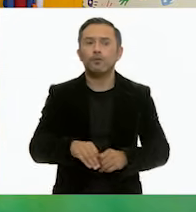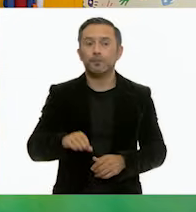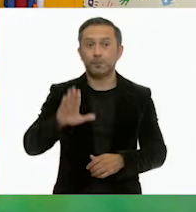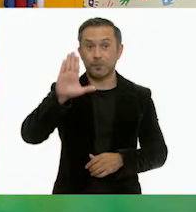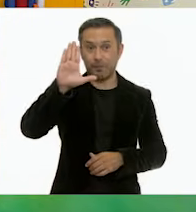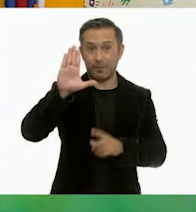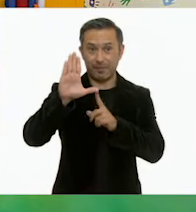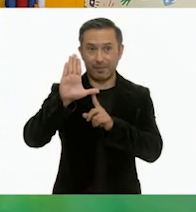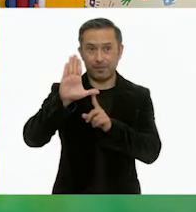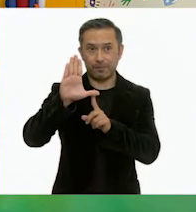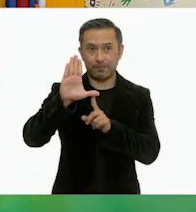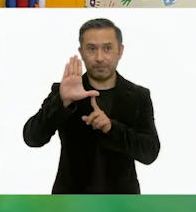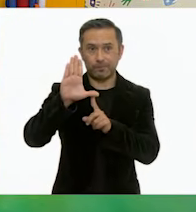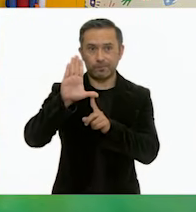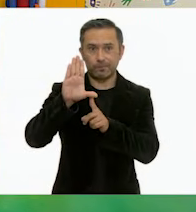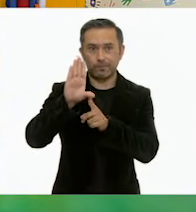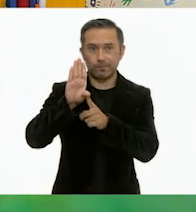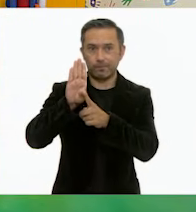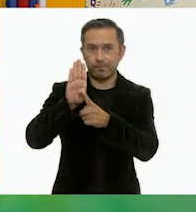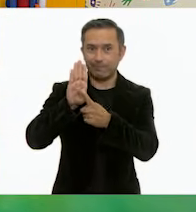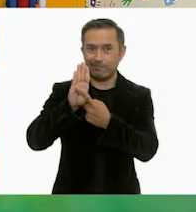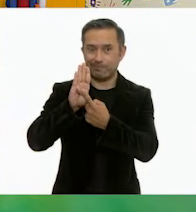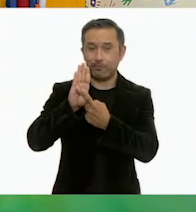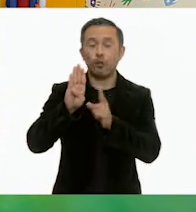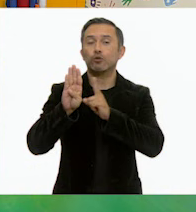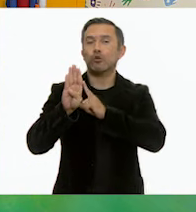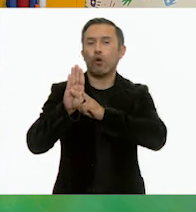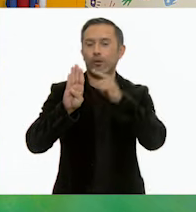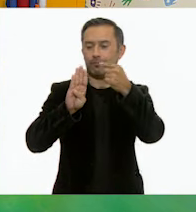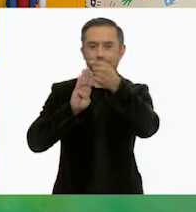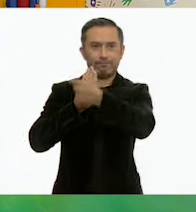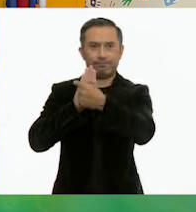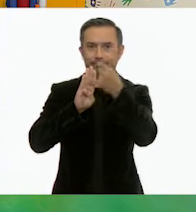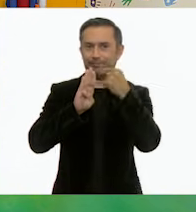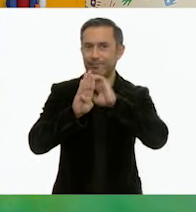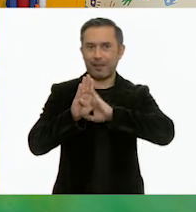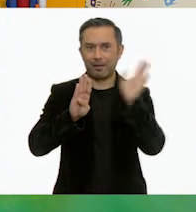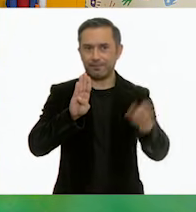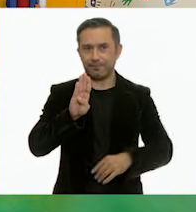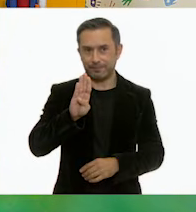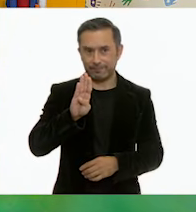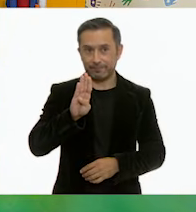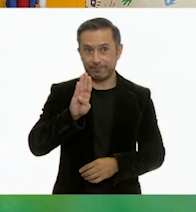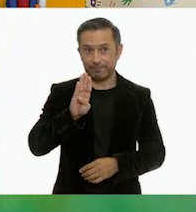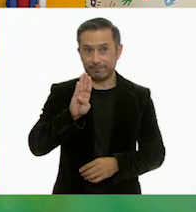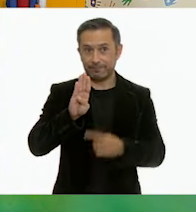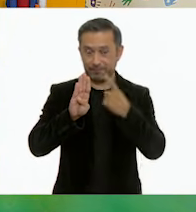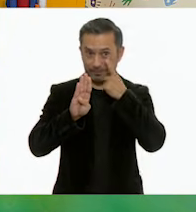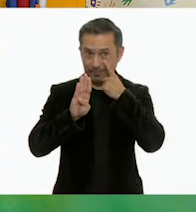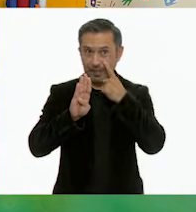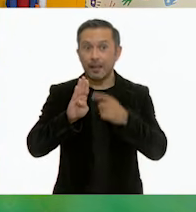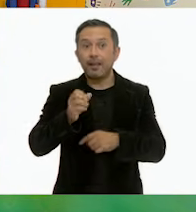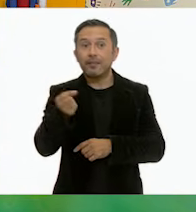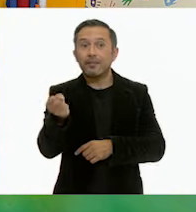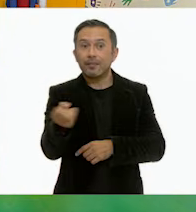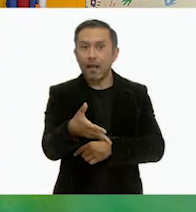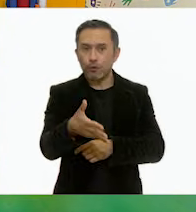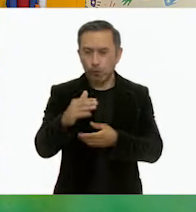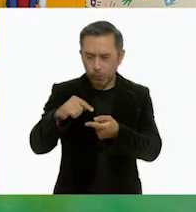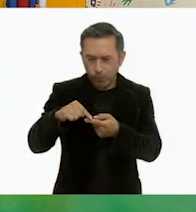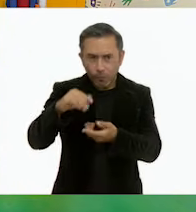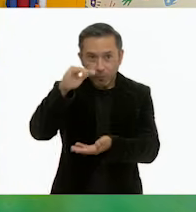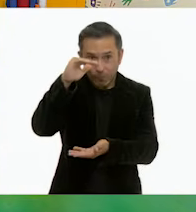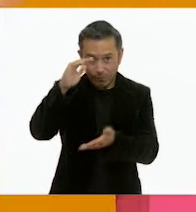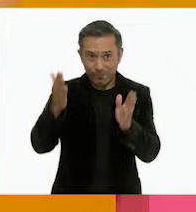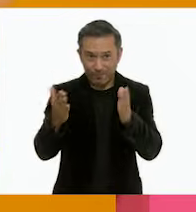Escondemos el dedo pulgar y utilizamos solo estos 4 deditos. Vamos a medir lo alto de nuestro dado.